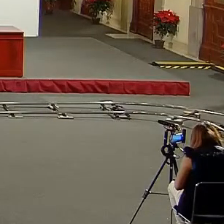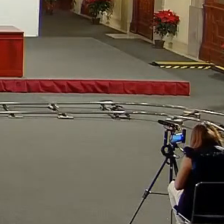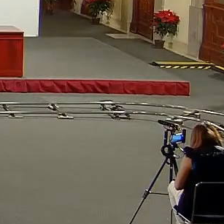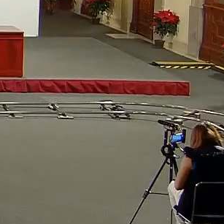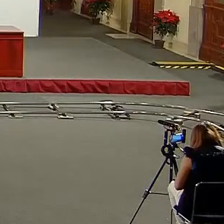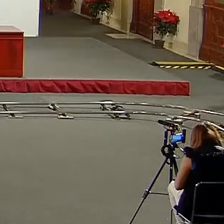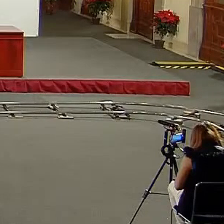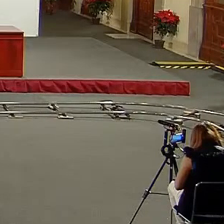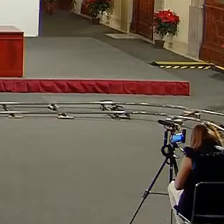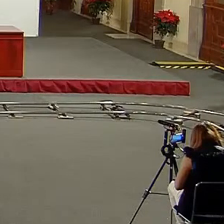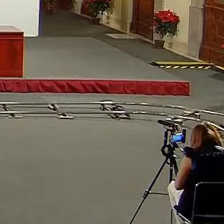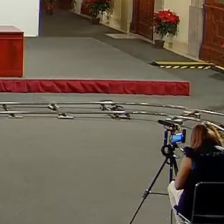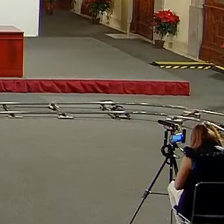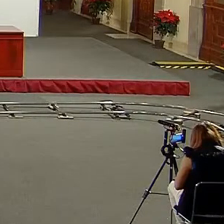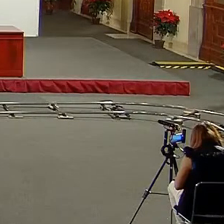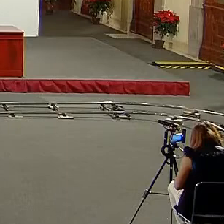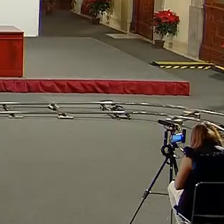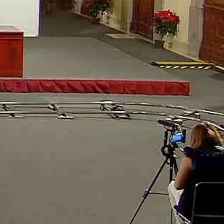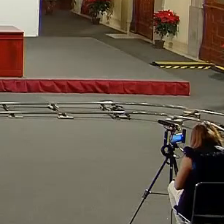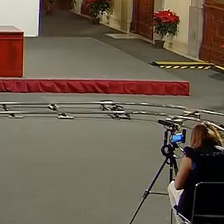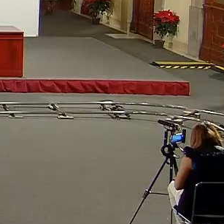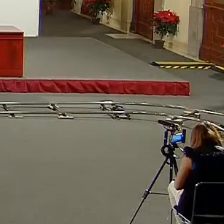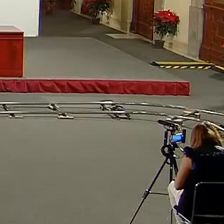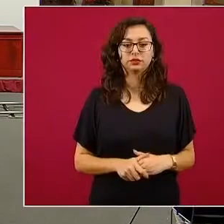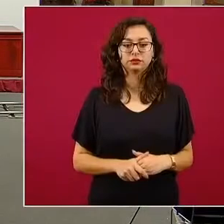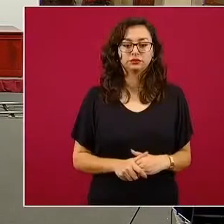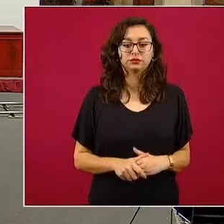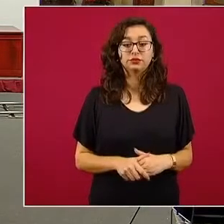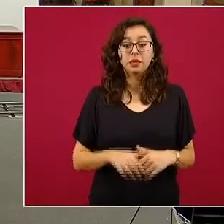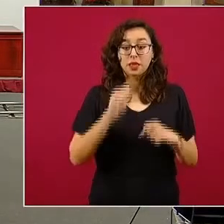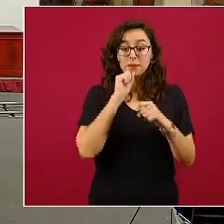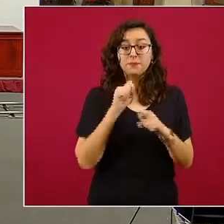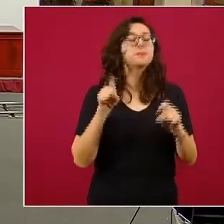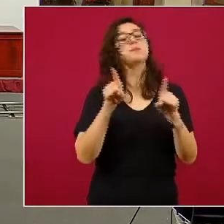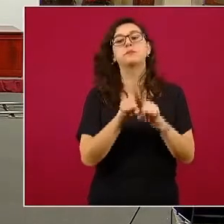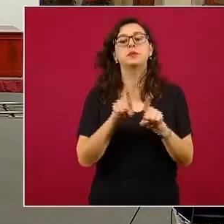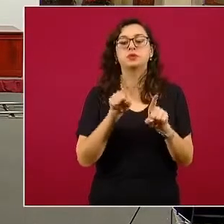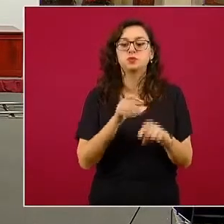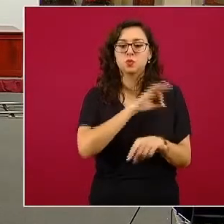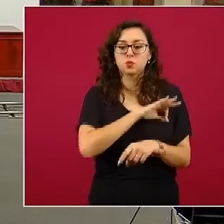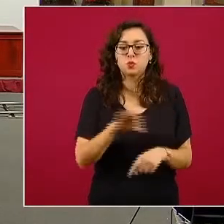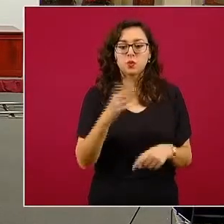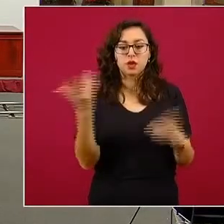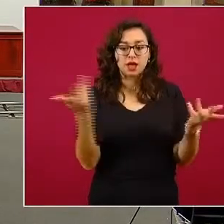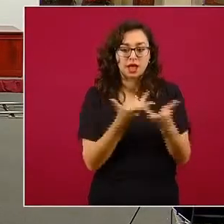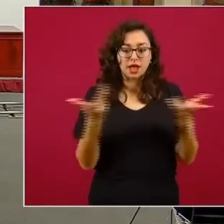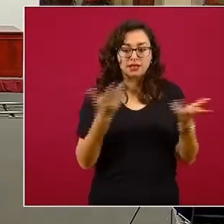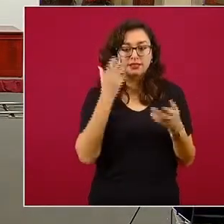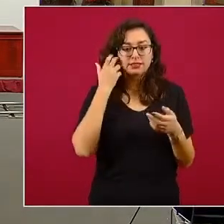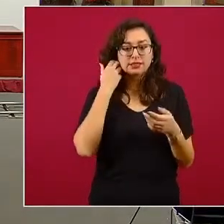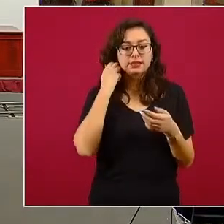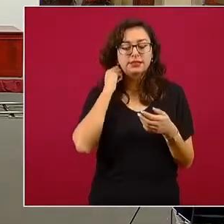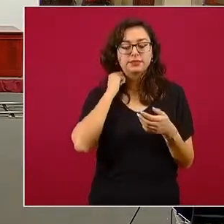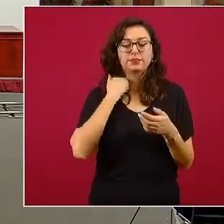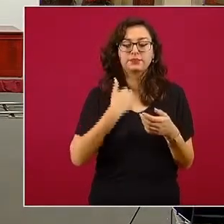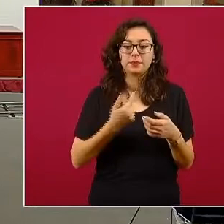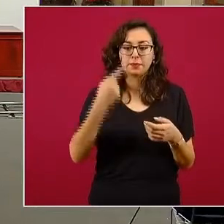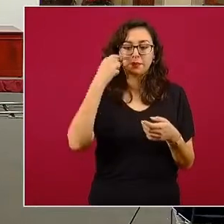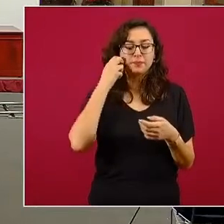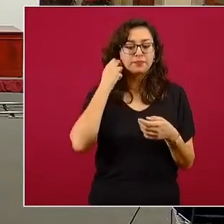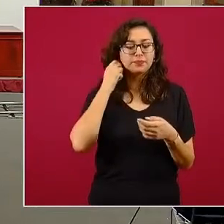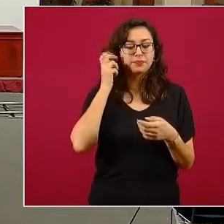Adicionalmente, la estrategia plantea un sistema de telementoría para apoyar la